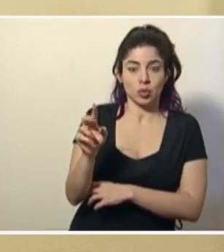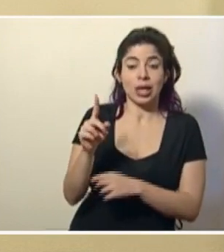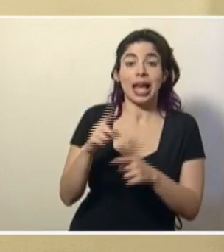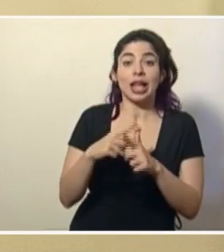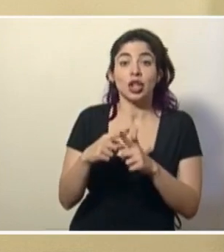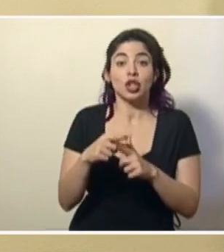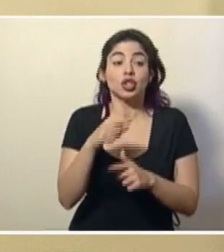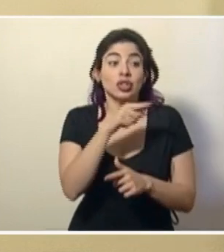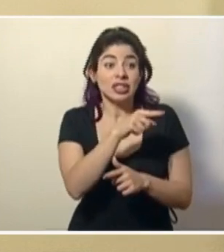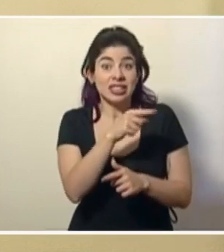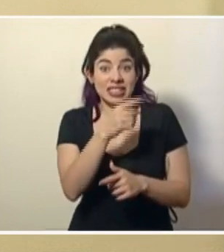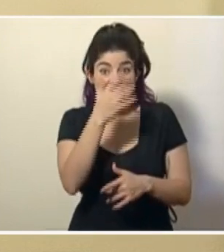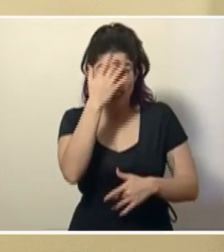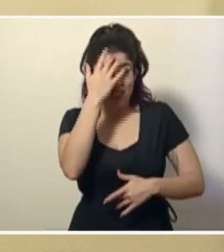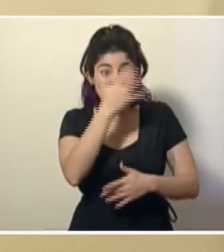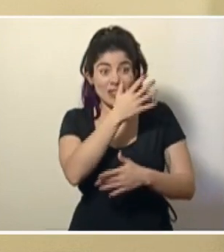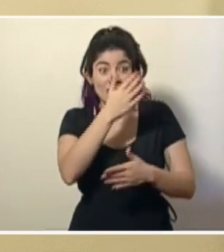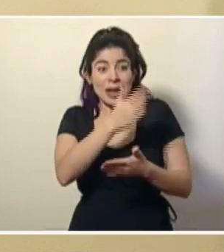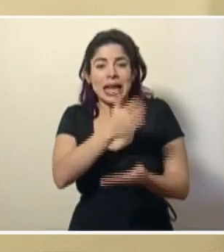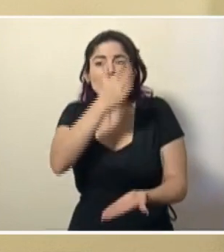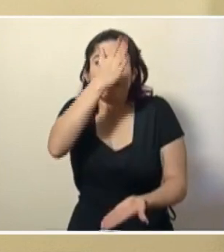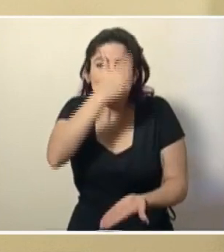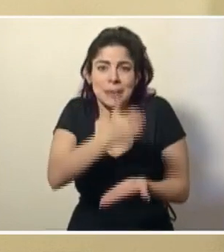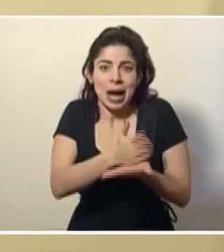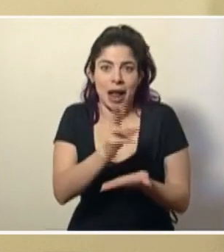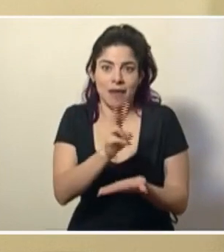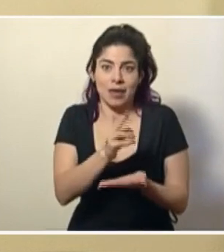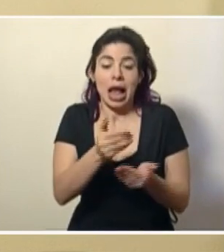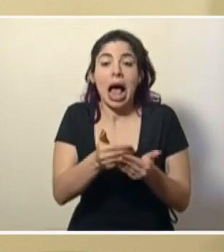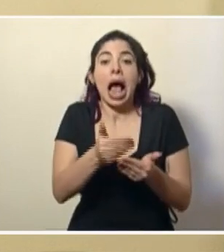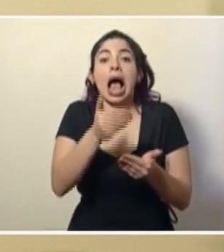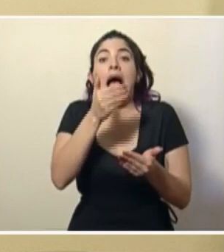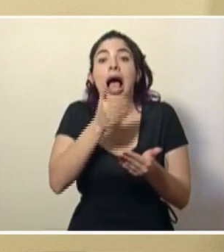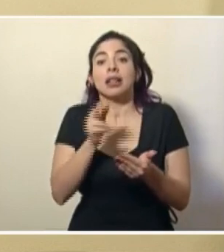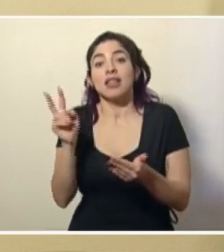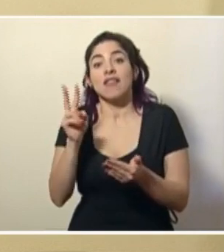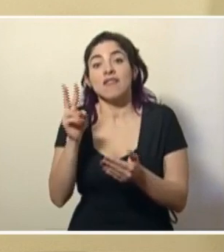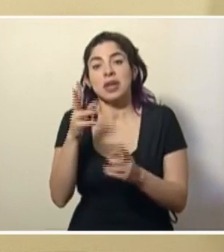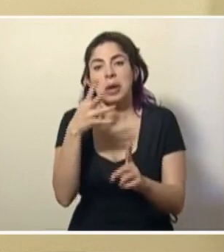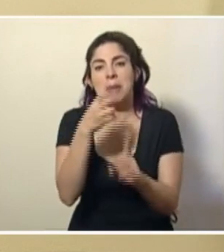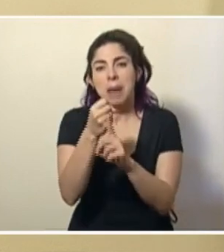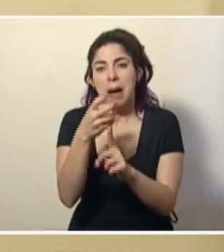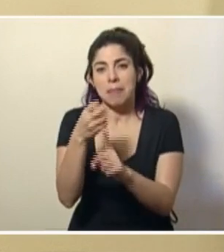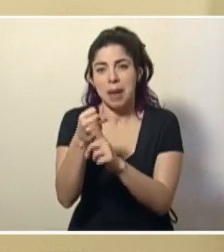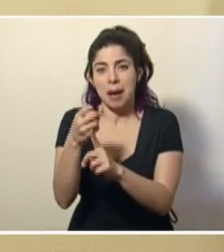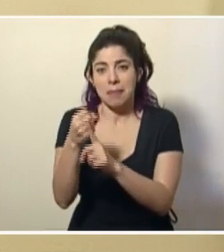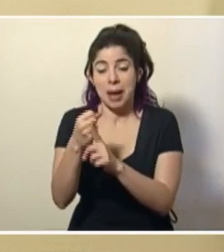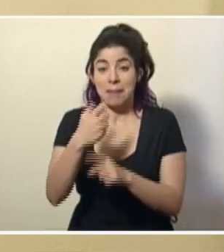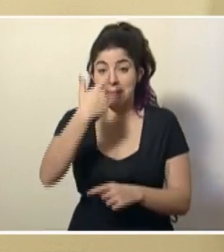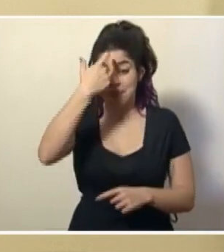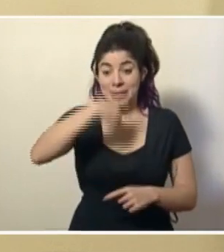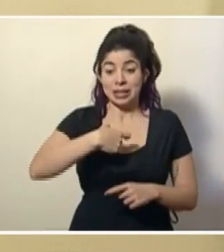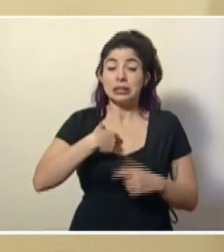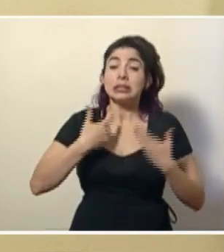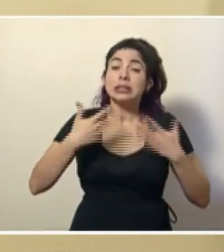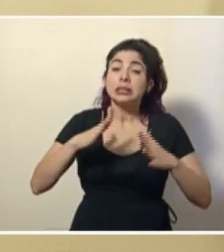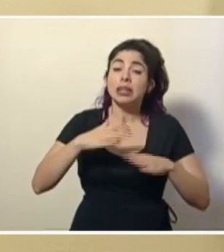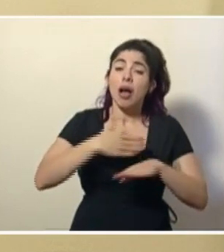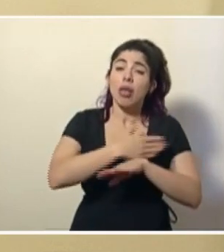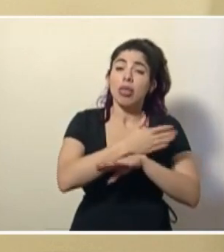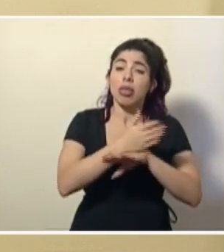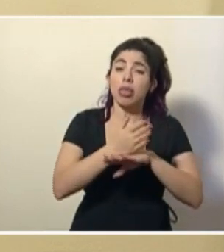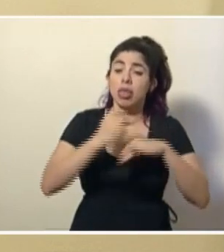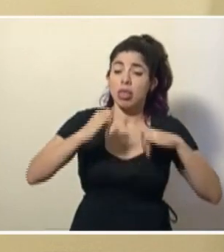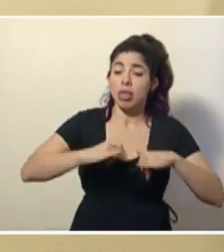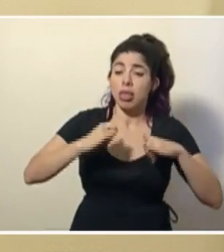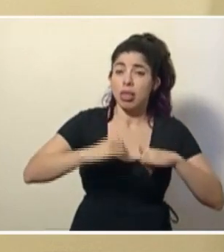es frenar en seco al virus antes de que cause las secuelas que puede causar en pacientes hospitalizados que llegan a